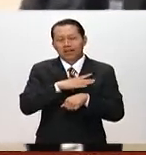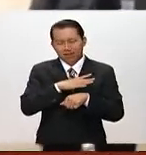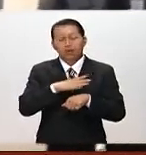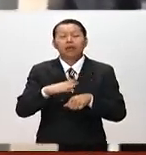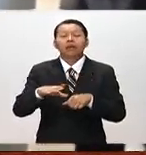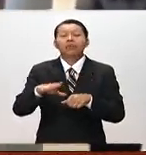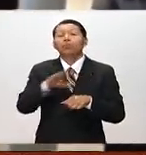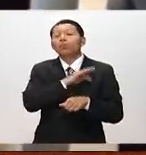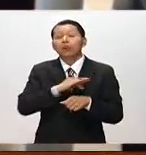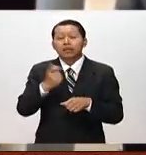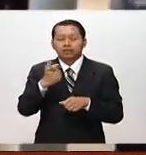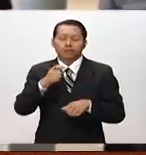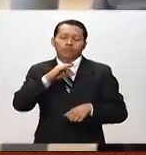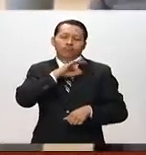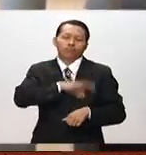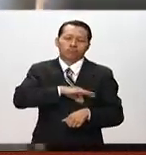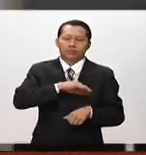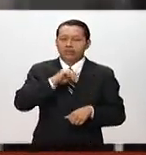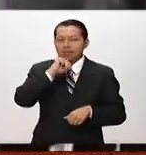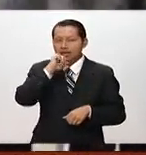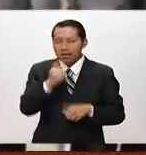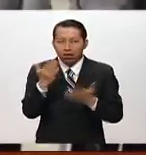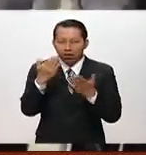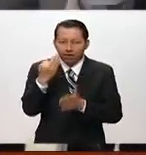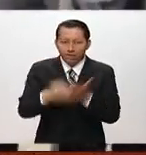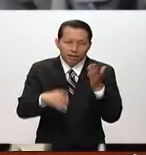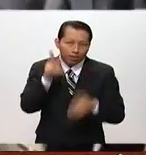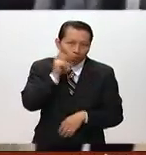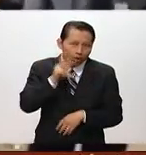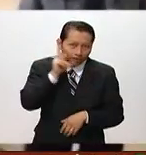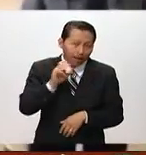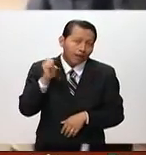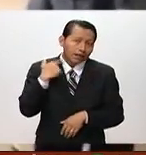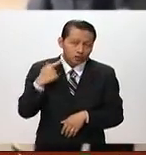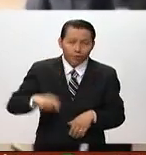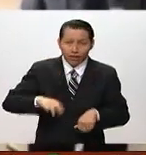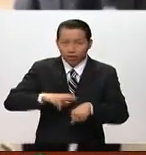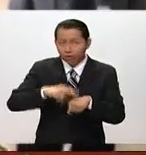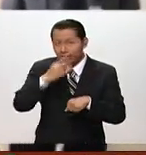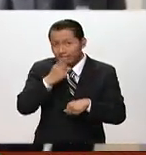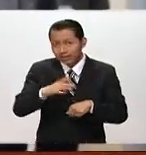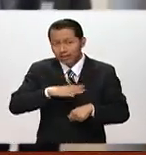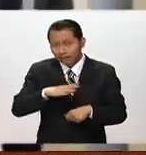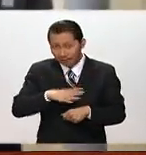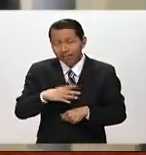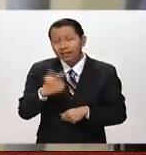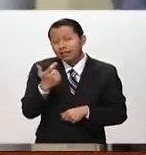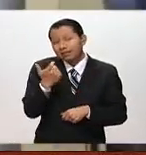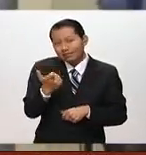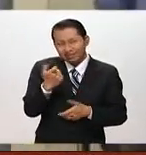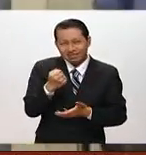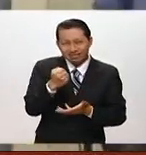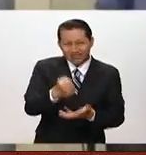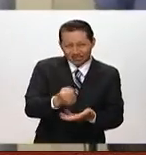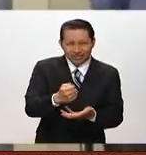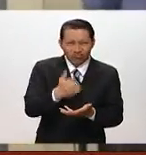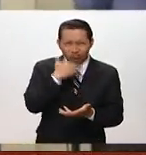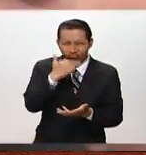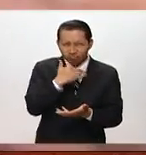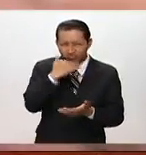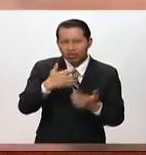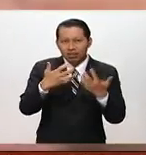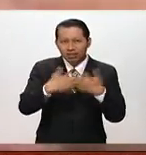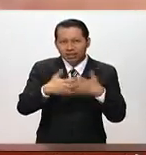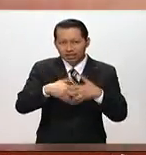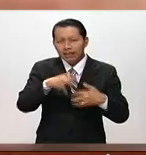por considerar que las pruebas son insuficientes. El exgobernador está acusado de otorgar estímulos presuntamente ilegales a la empresa